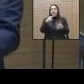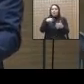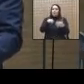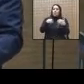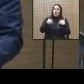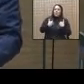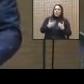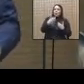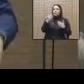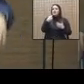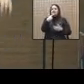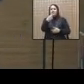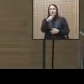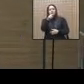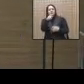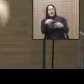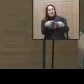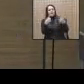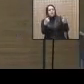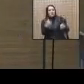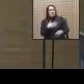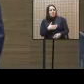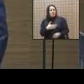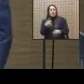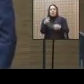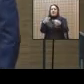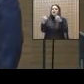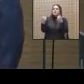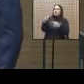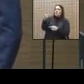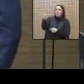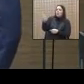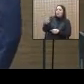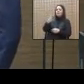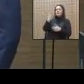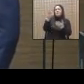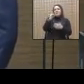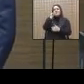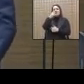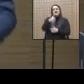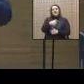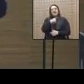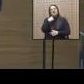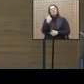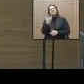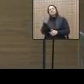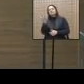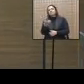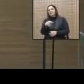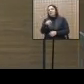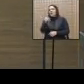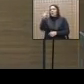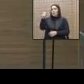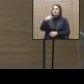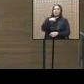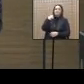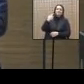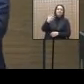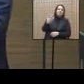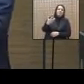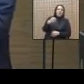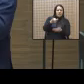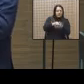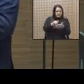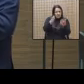usted es enemigo de uno, enemigo del otro, que mañana le cae mal al uno, que le cae mal al otro. Esa es la